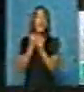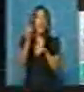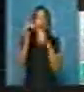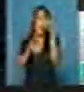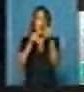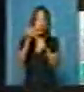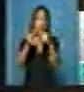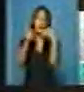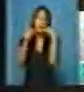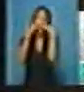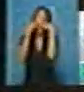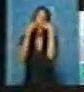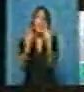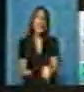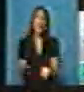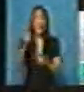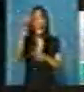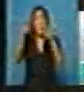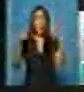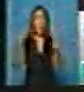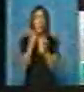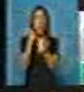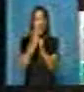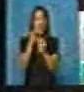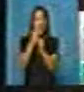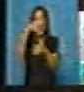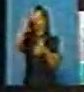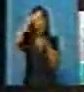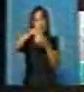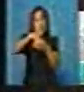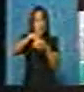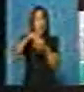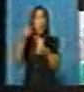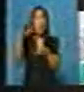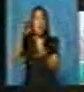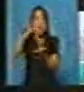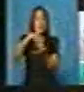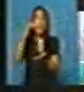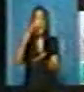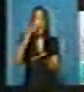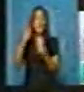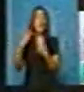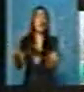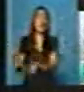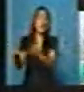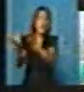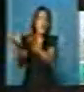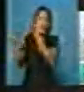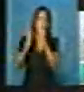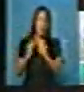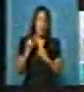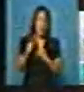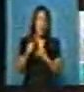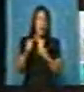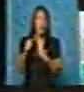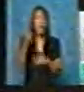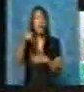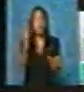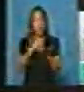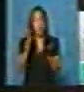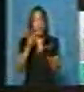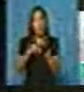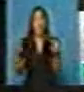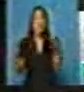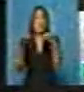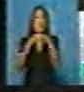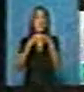el agradecimiento enorme a todos los trabajadores que han puesto nuevamente a esta gestión, a este grupo